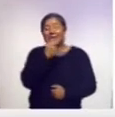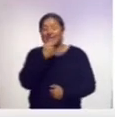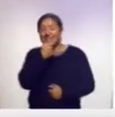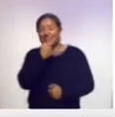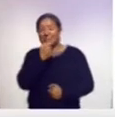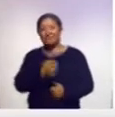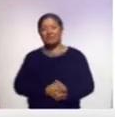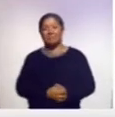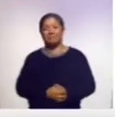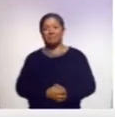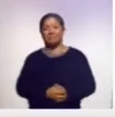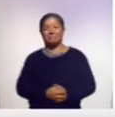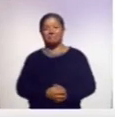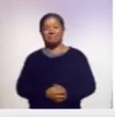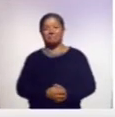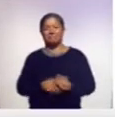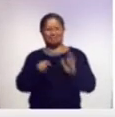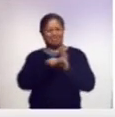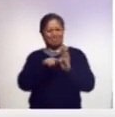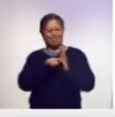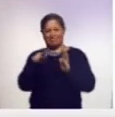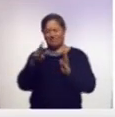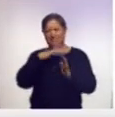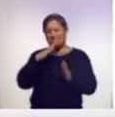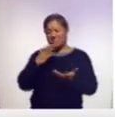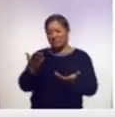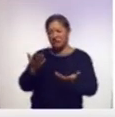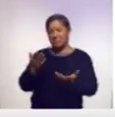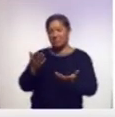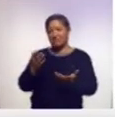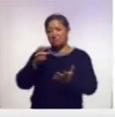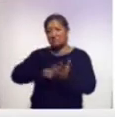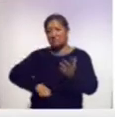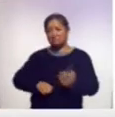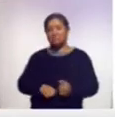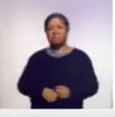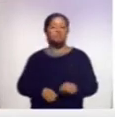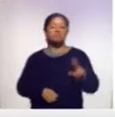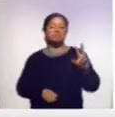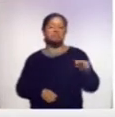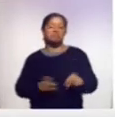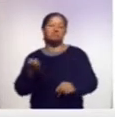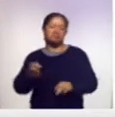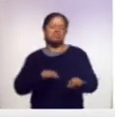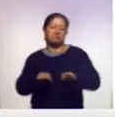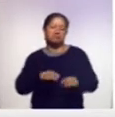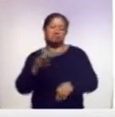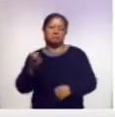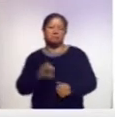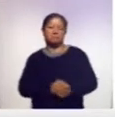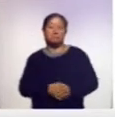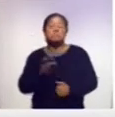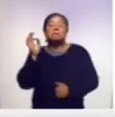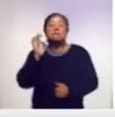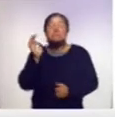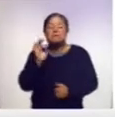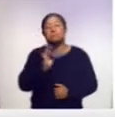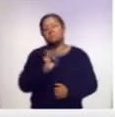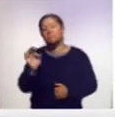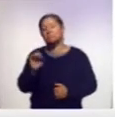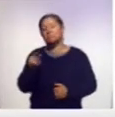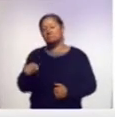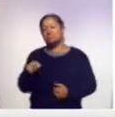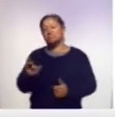1:59:40. ¿Se le restan méritos, Giovanni? No, al final de cuentas trabajó para eso. Lo que quizás sí se puede restar son las condiciones